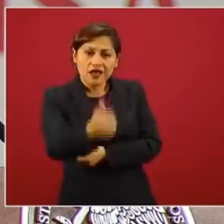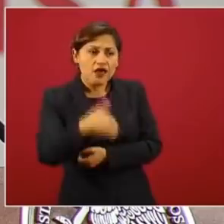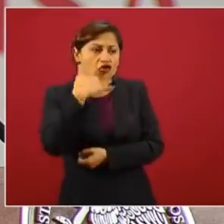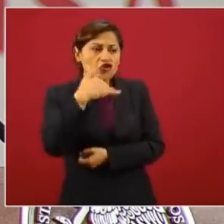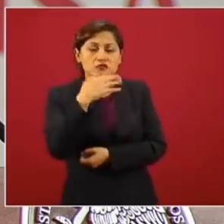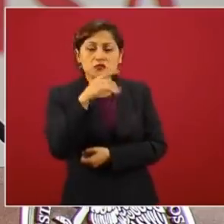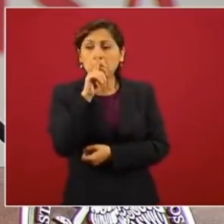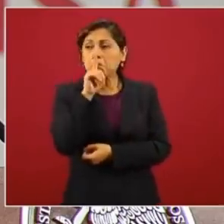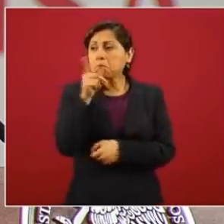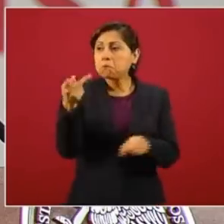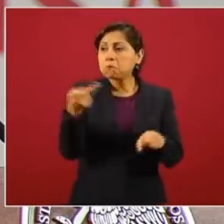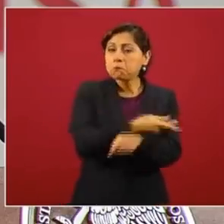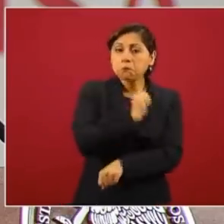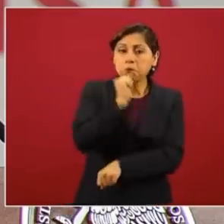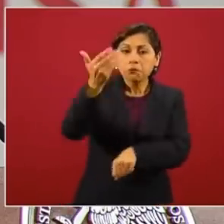porque